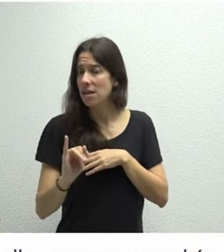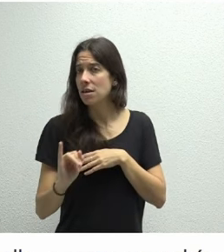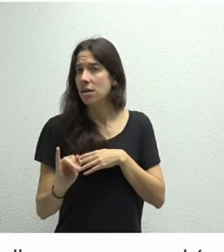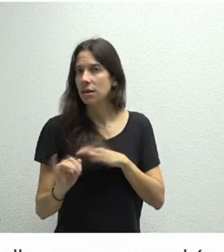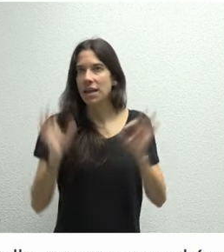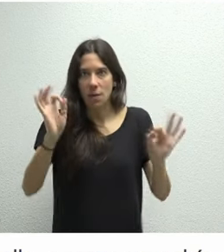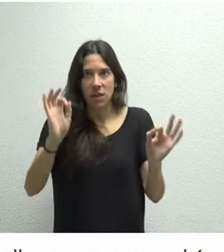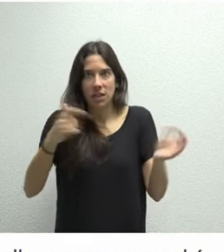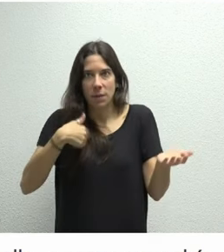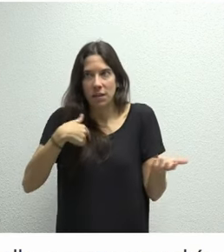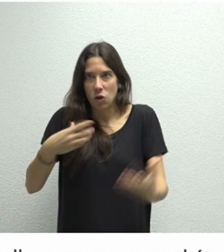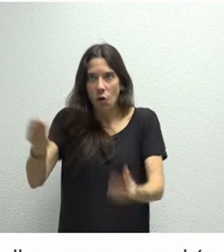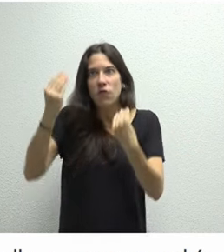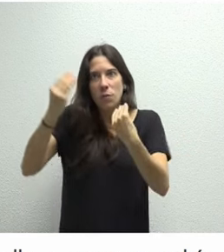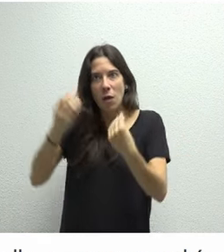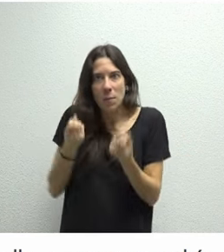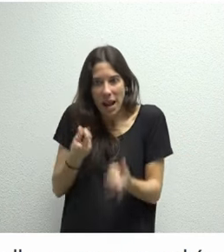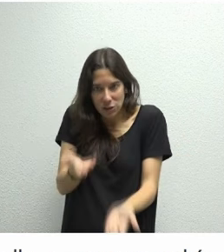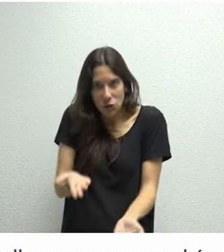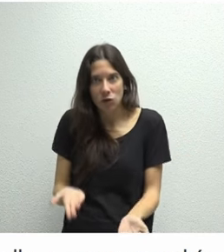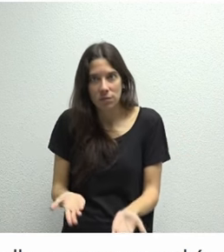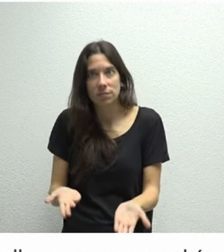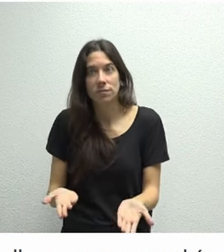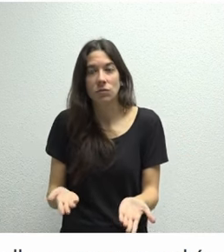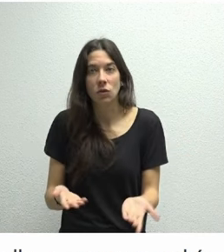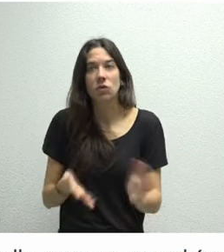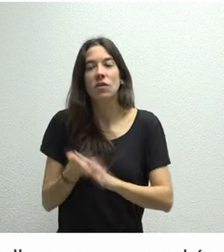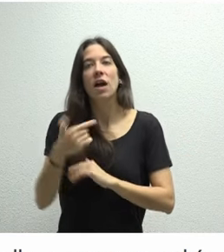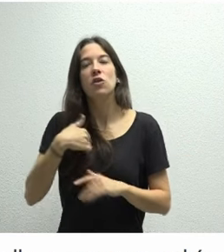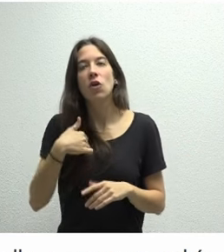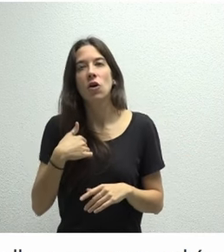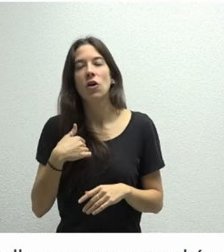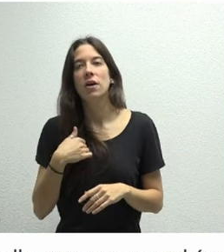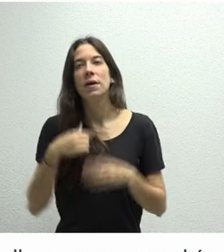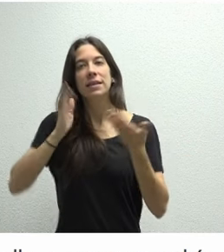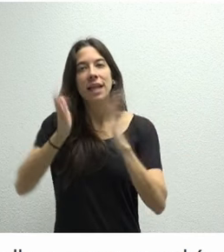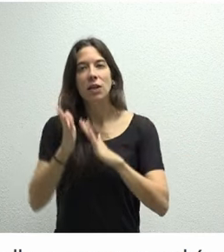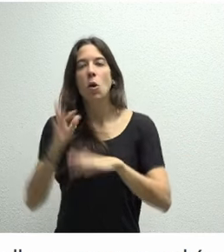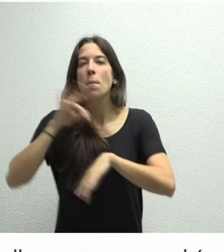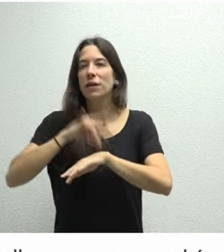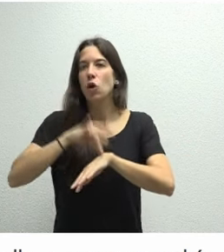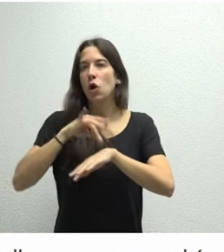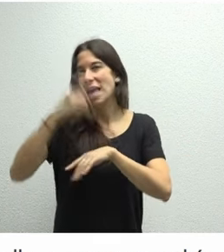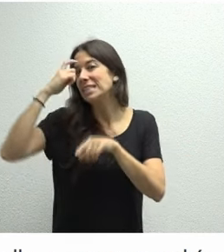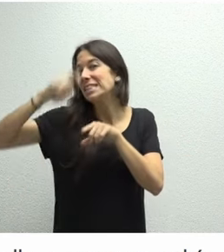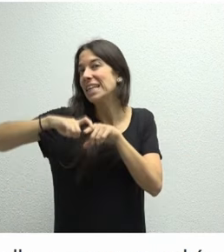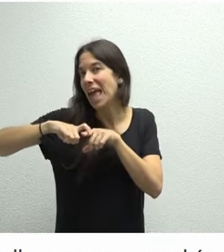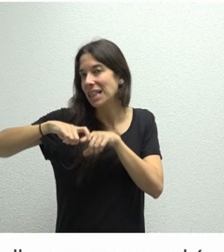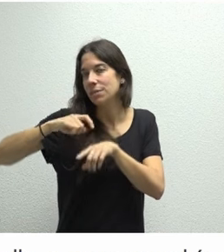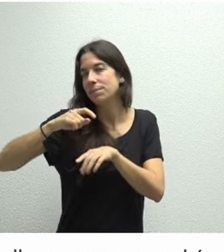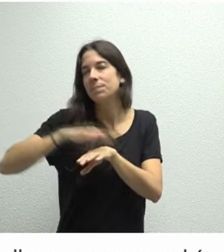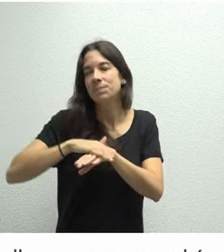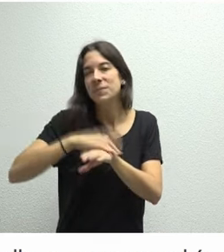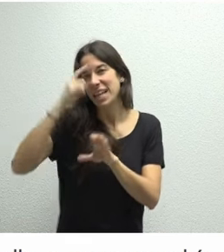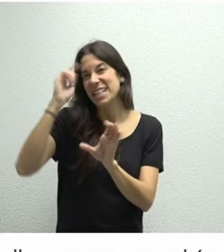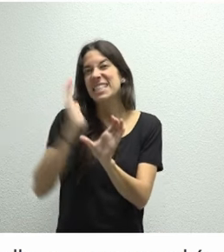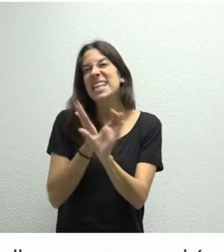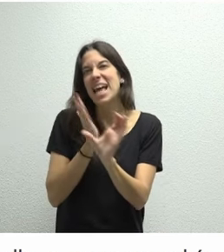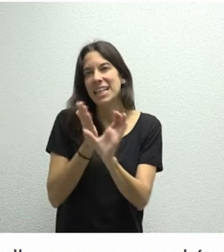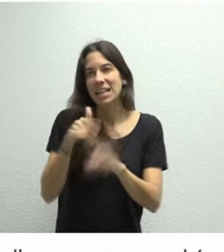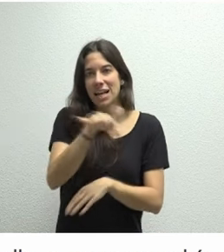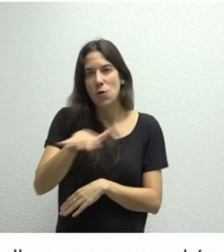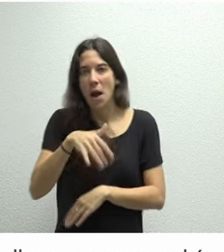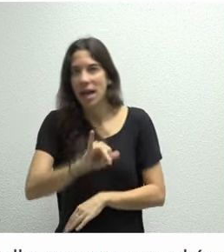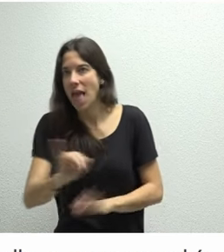fundamentalmente me había formado yo eh trato patología psiquiátrica allí donde esté asentada